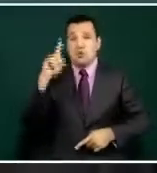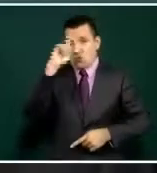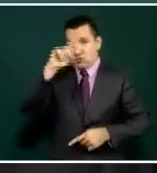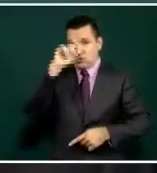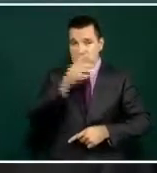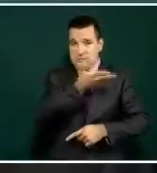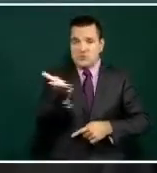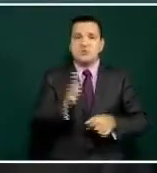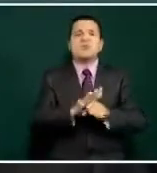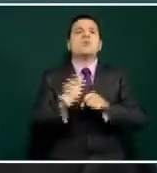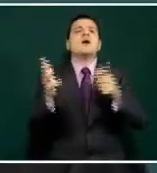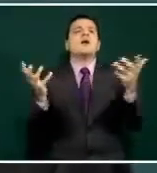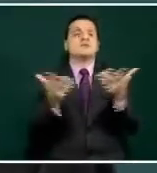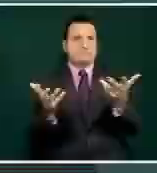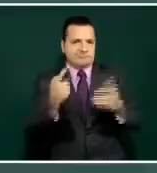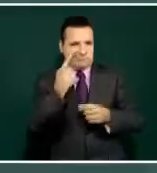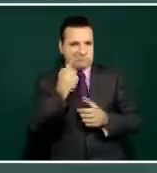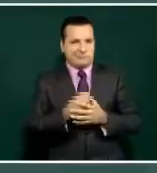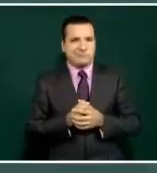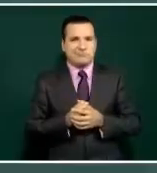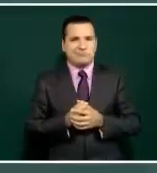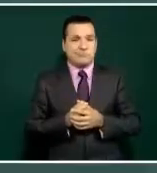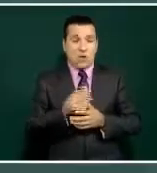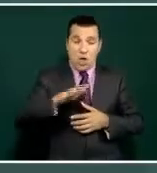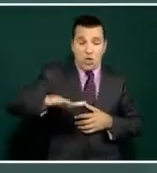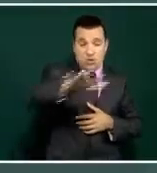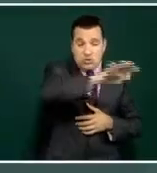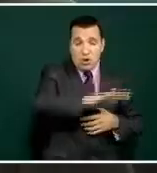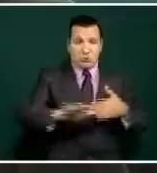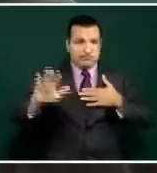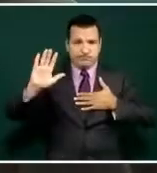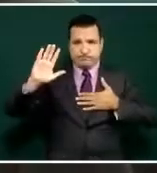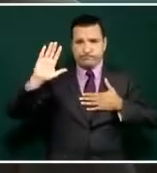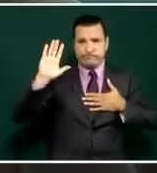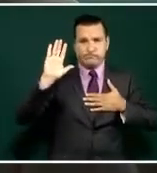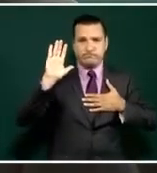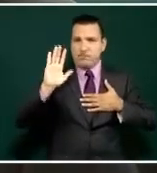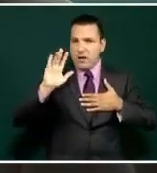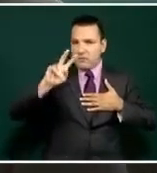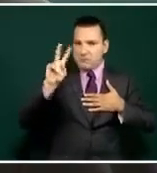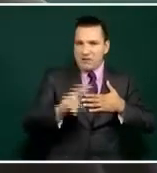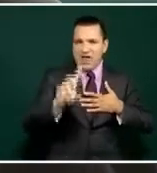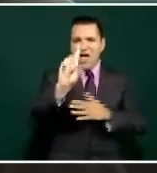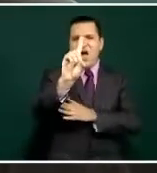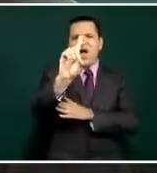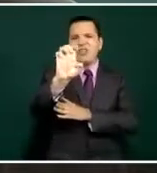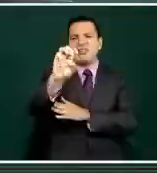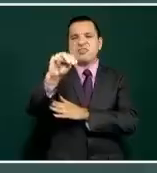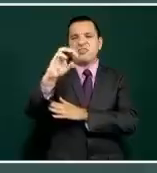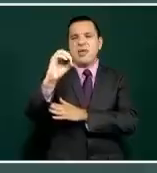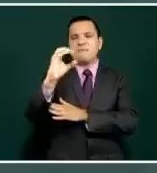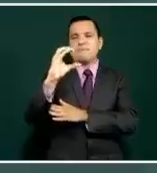hagamos el compromiso de hacer efectiva la democracia,